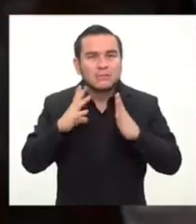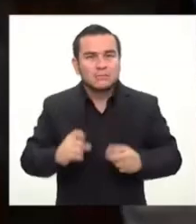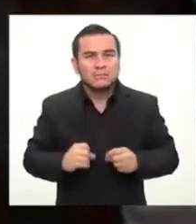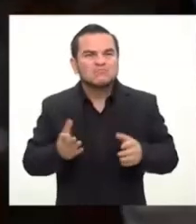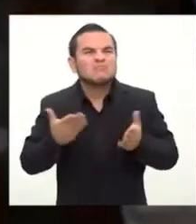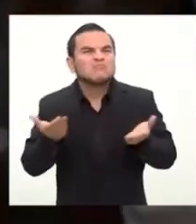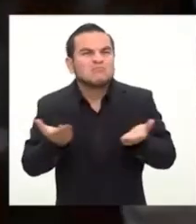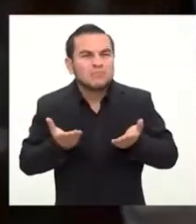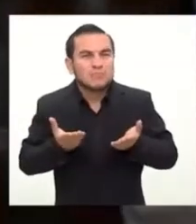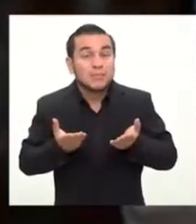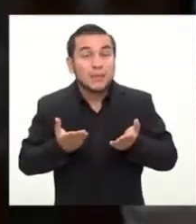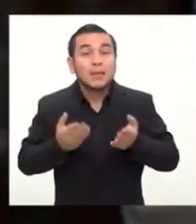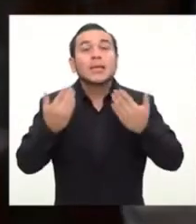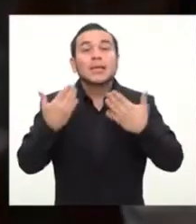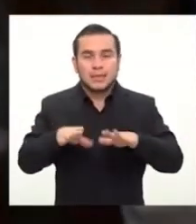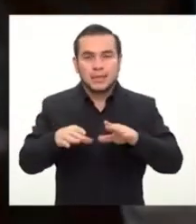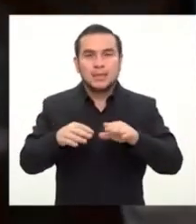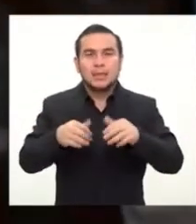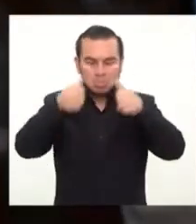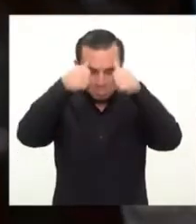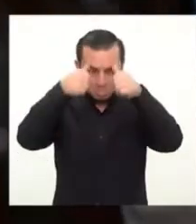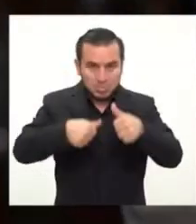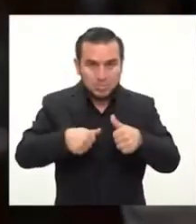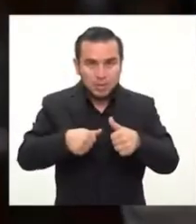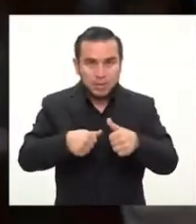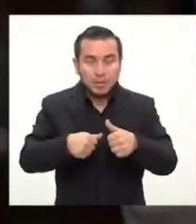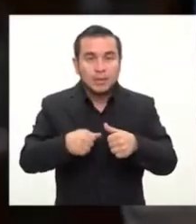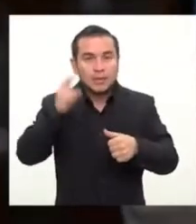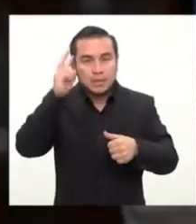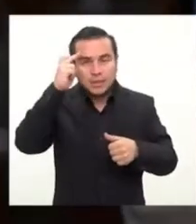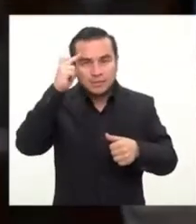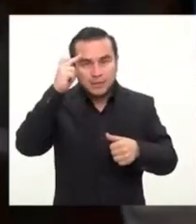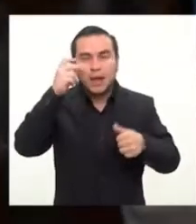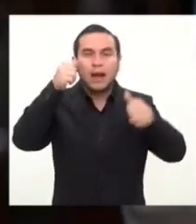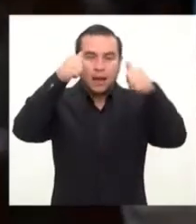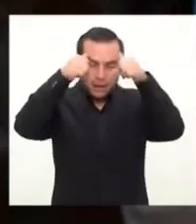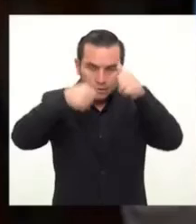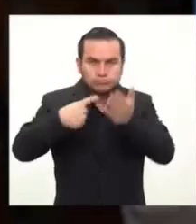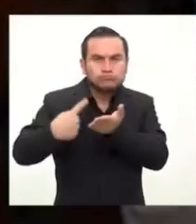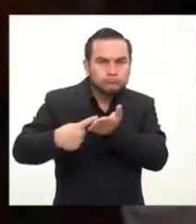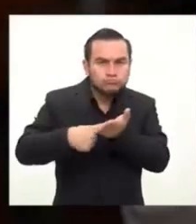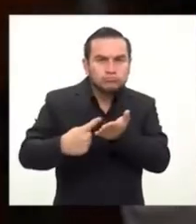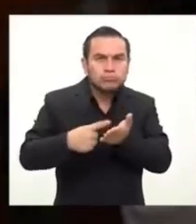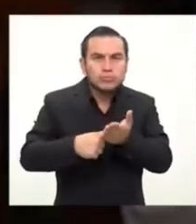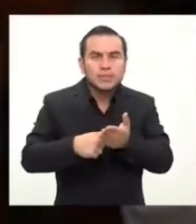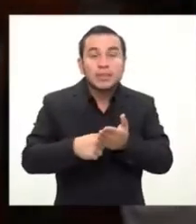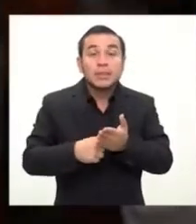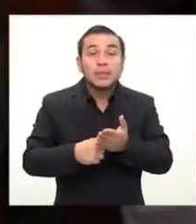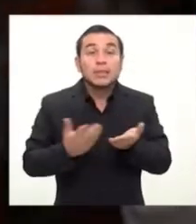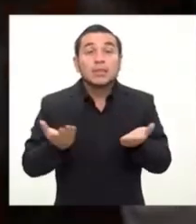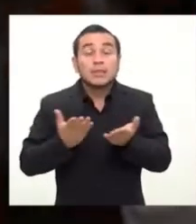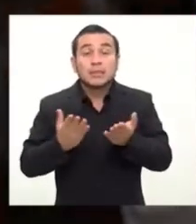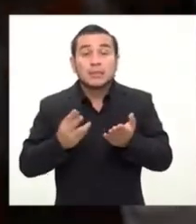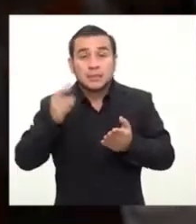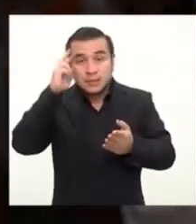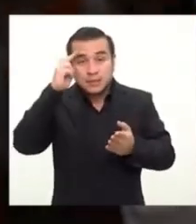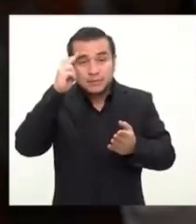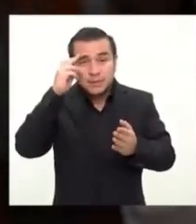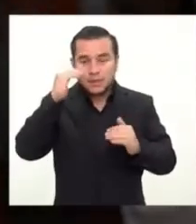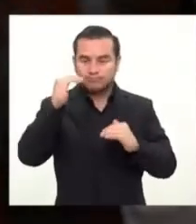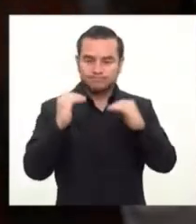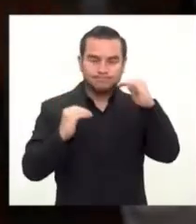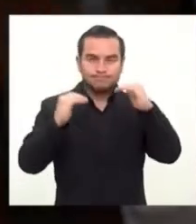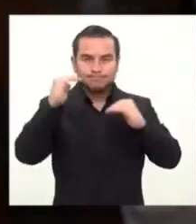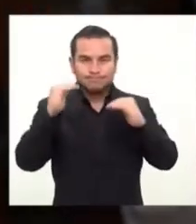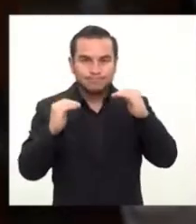es lo que logramos llegar un punto medio / lo que quieren uno si lo que quieren